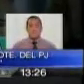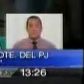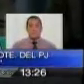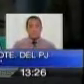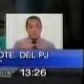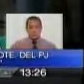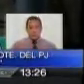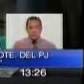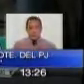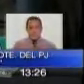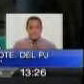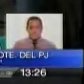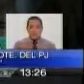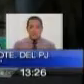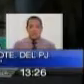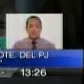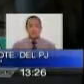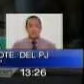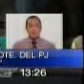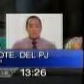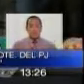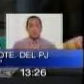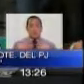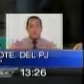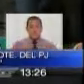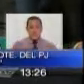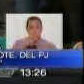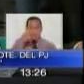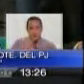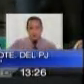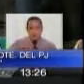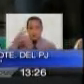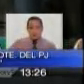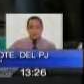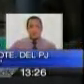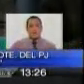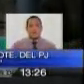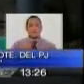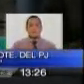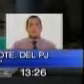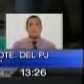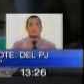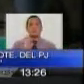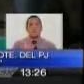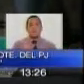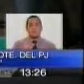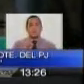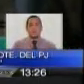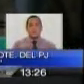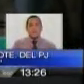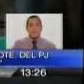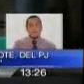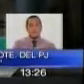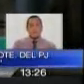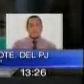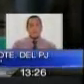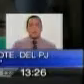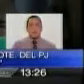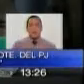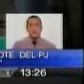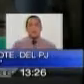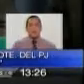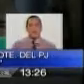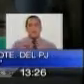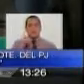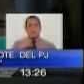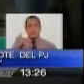todas estas pruebas, una vez obtenidas y peritajes, que demostraban, que desbarataban la tesis de